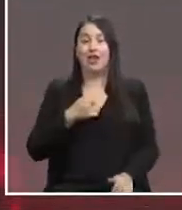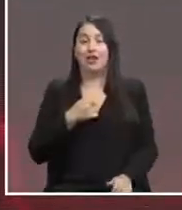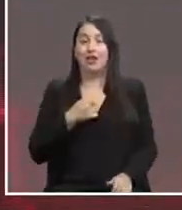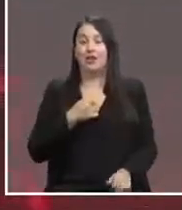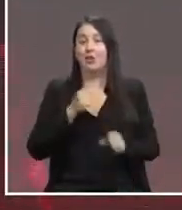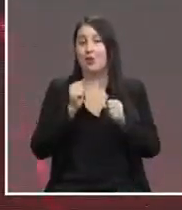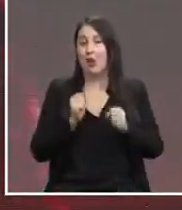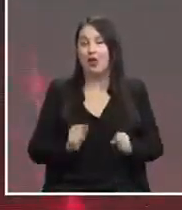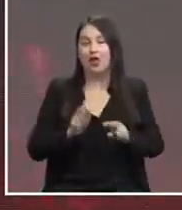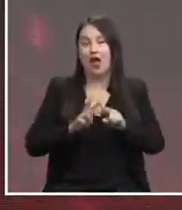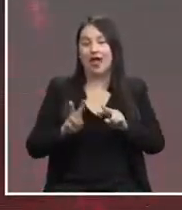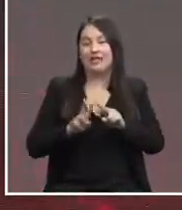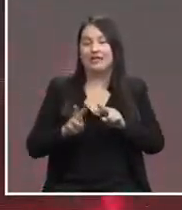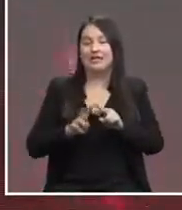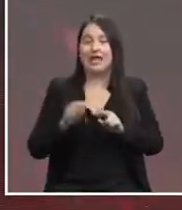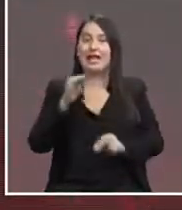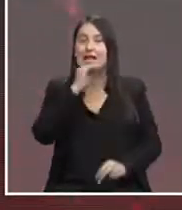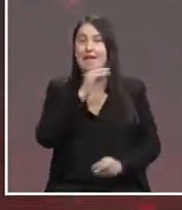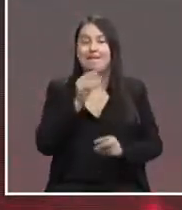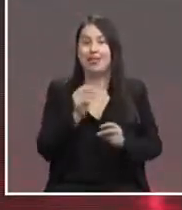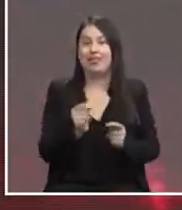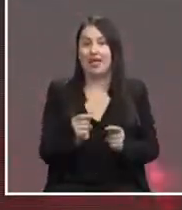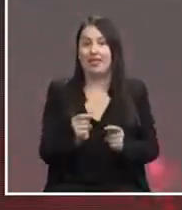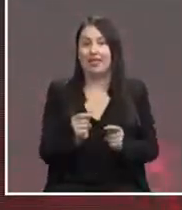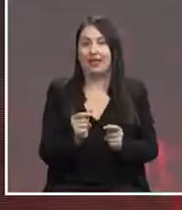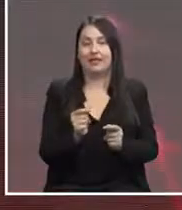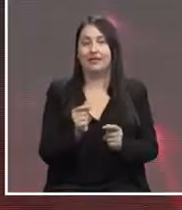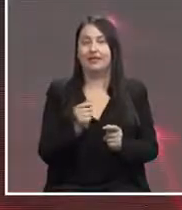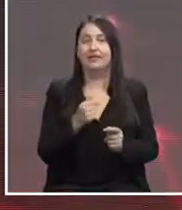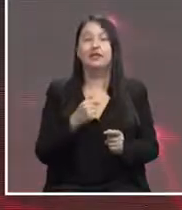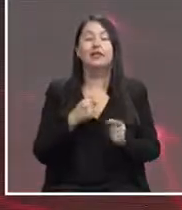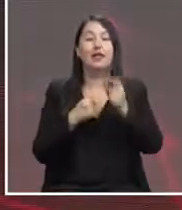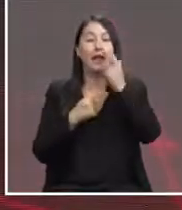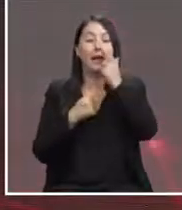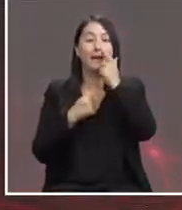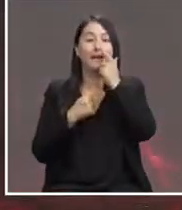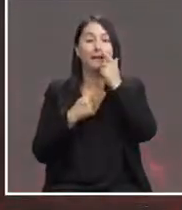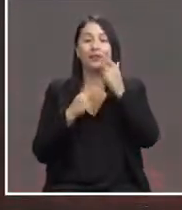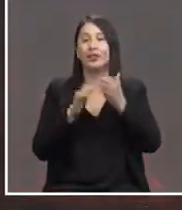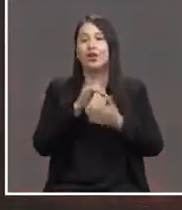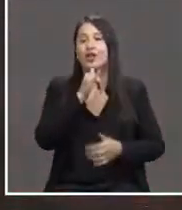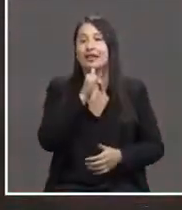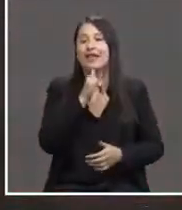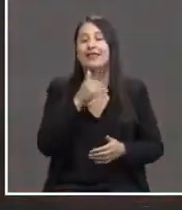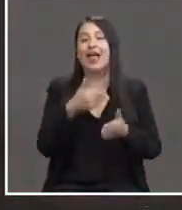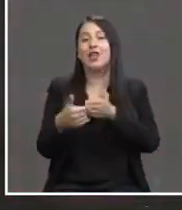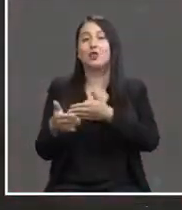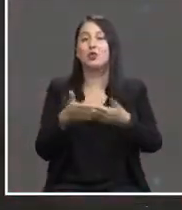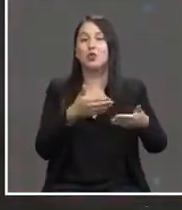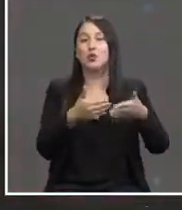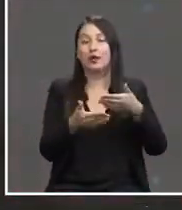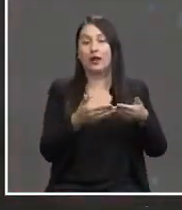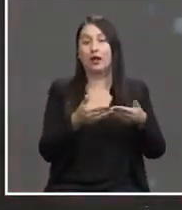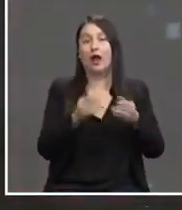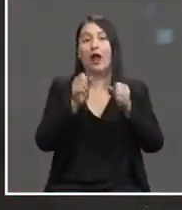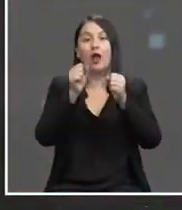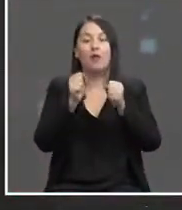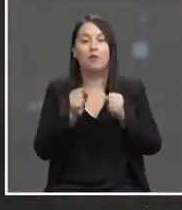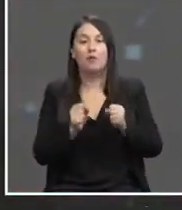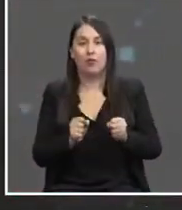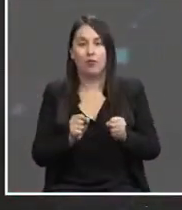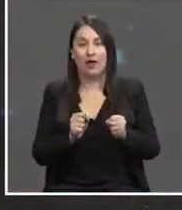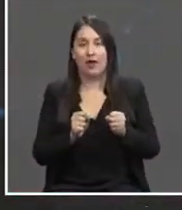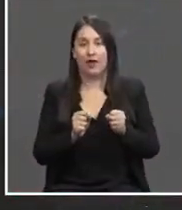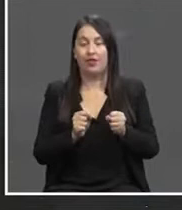inmediatas. Si yo siempre le doy validez a mis reacciones más inmediatas y creo que eso es muy, no sé, natural o algo por el estilo, la verdad que puedo estar cometiendo